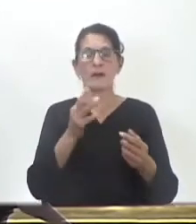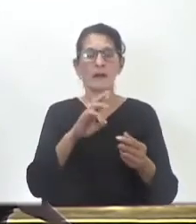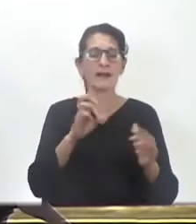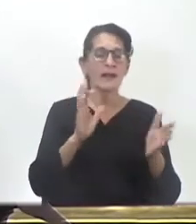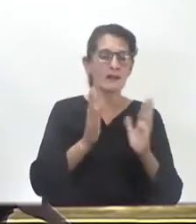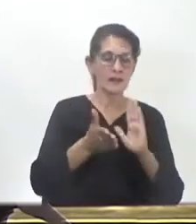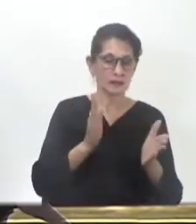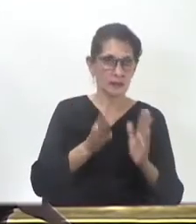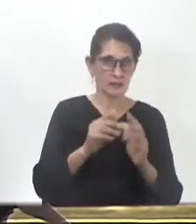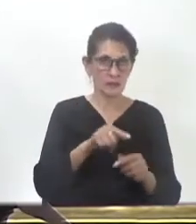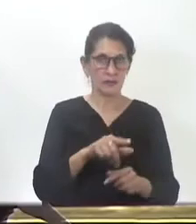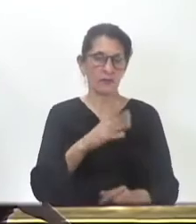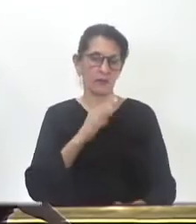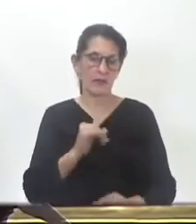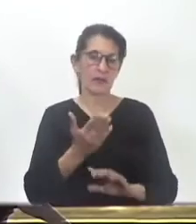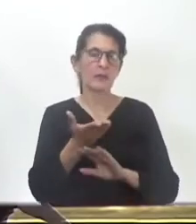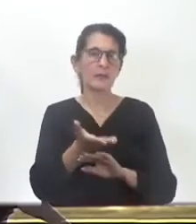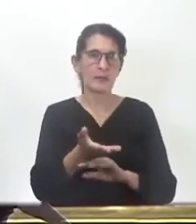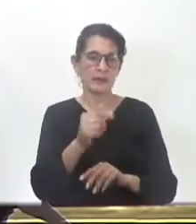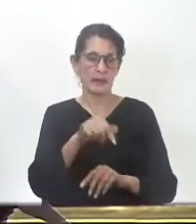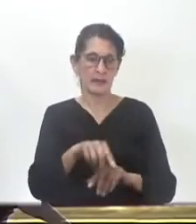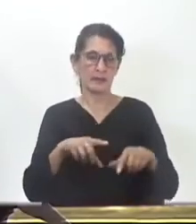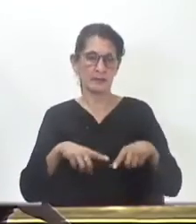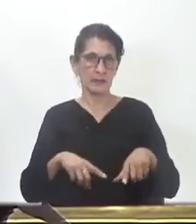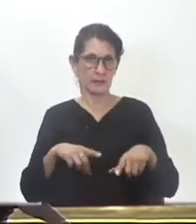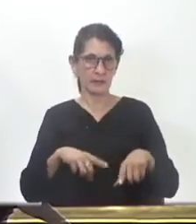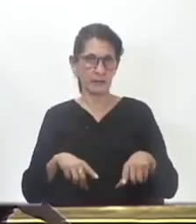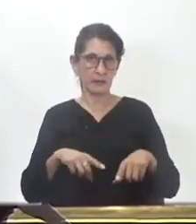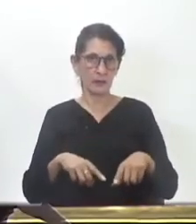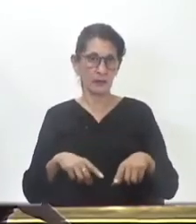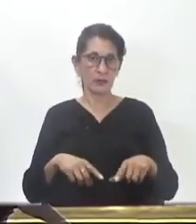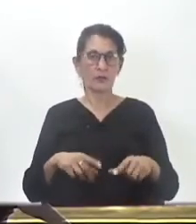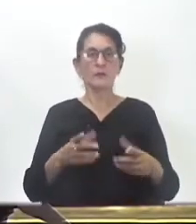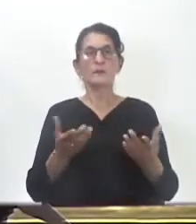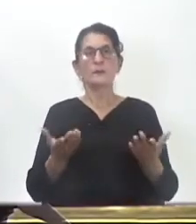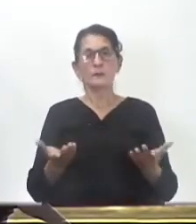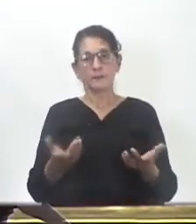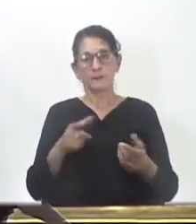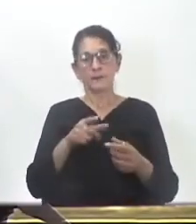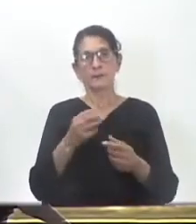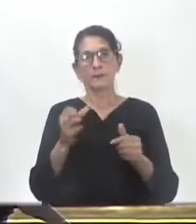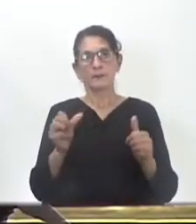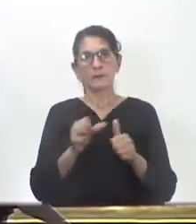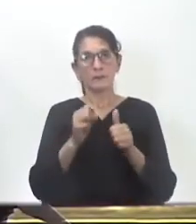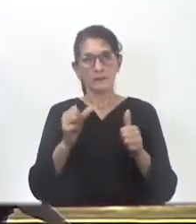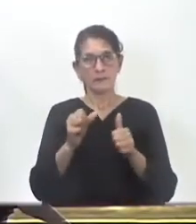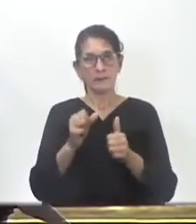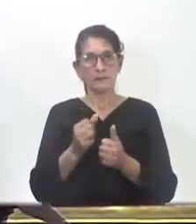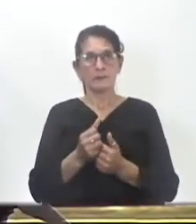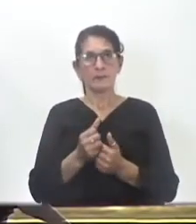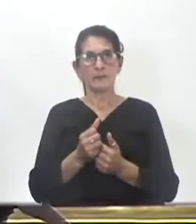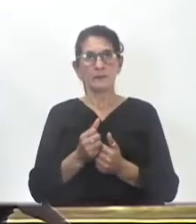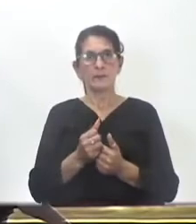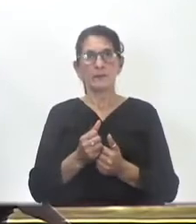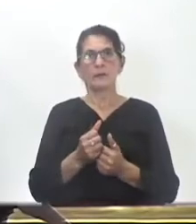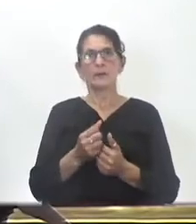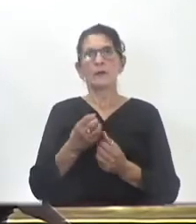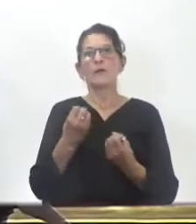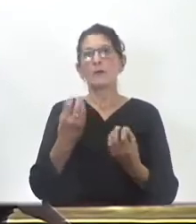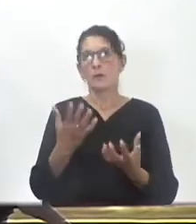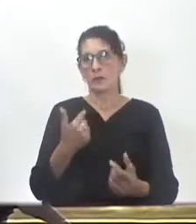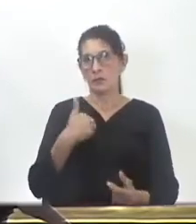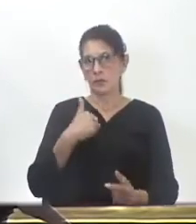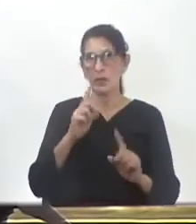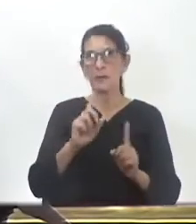rehabilitación que le tenemos que pedir a este ministerio hoy y los hechos que dicen y son, porque yo también lo